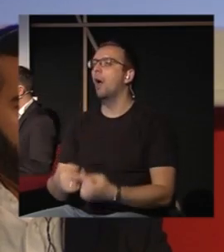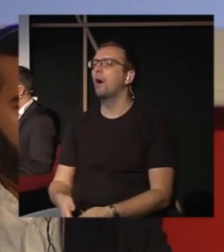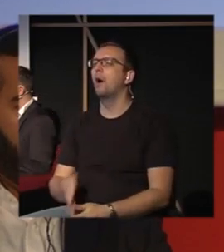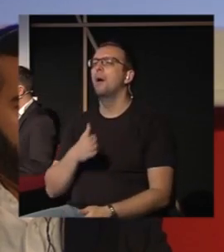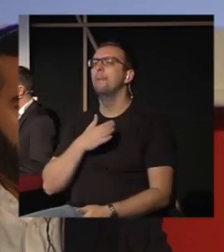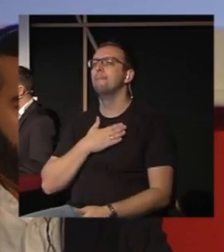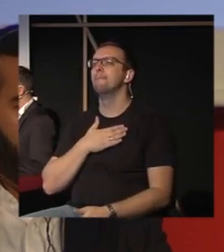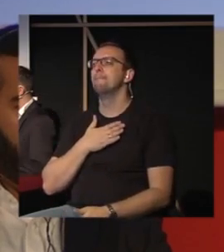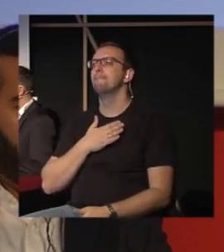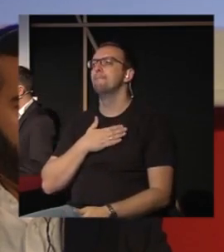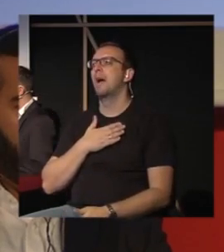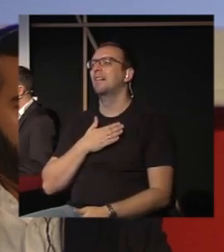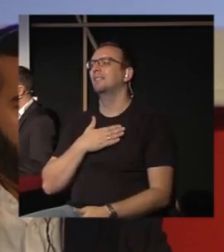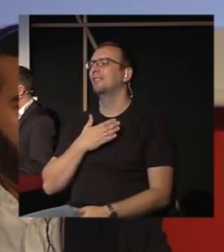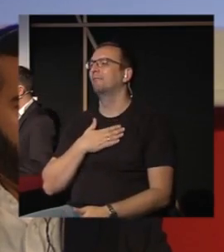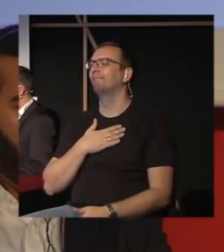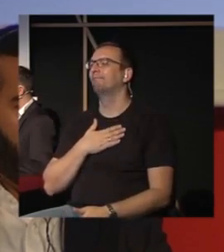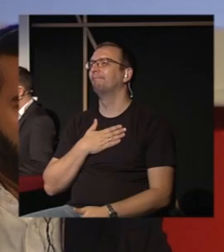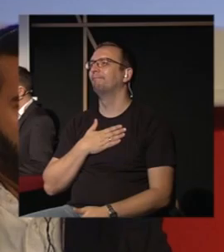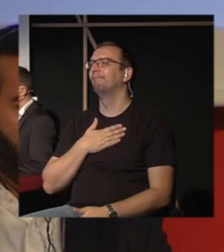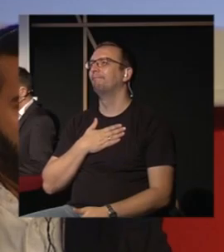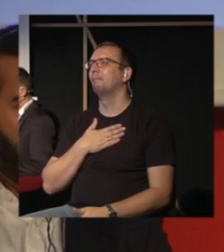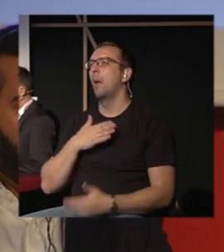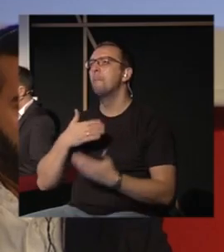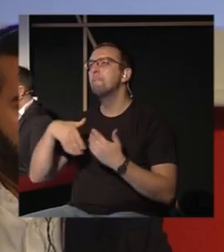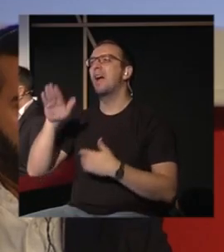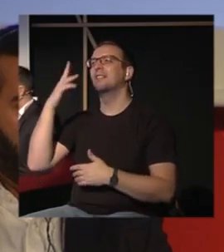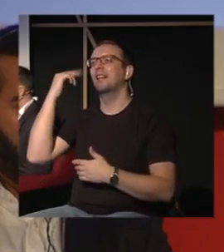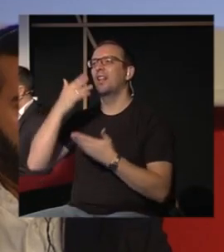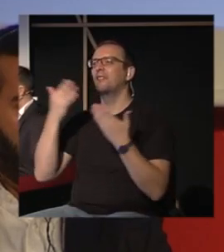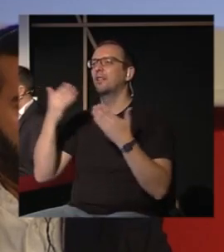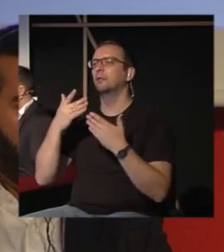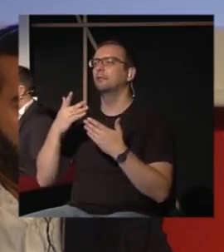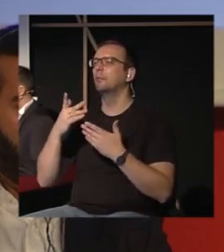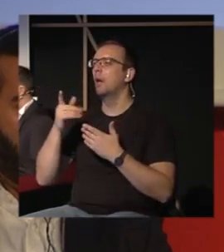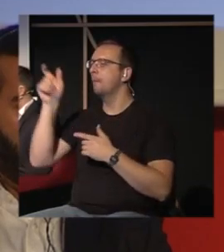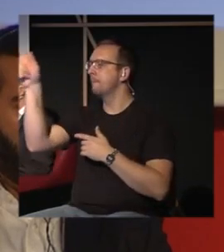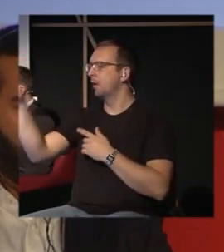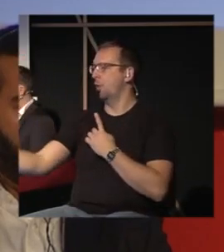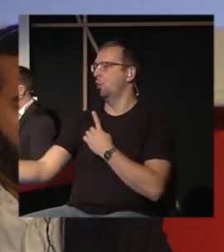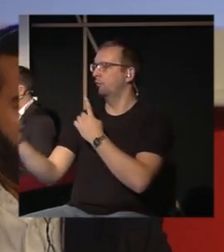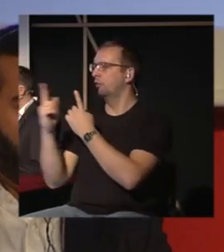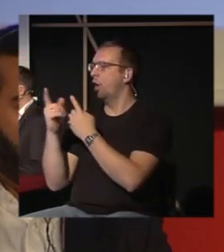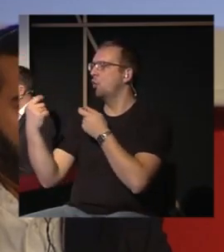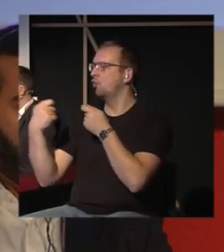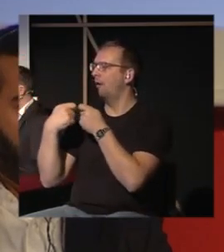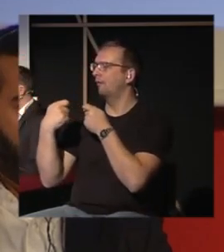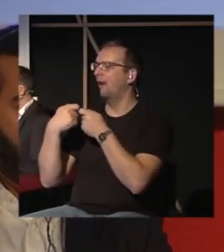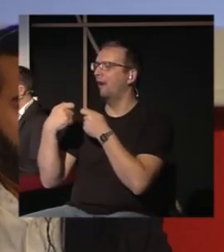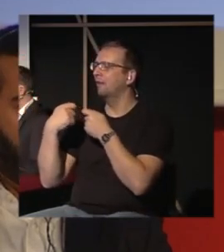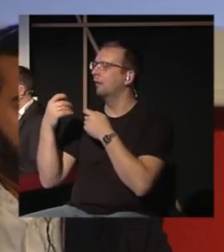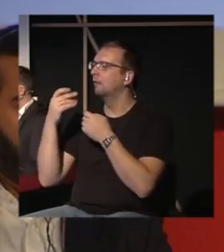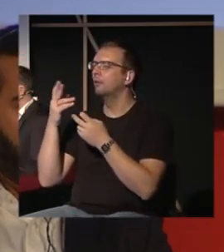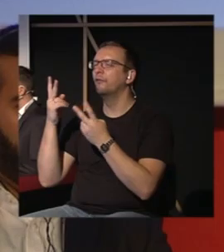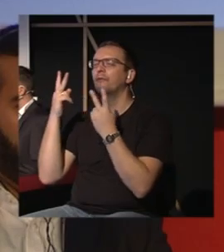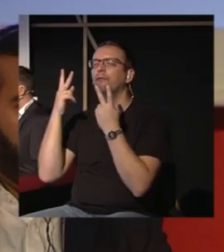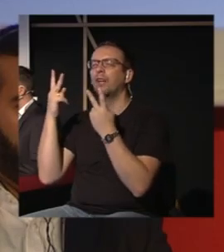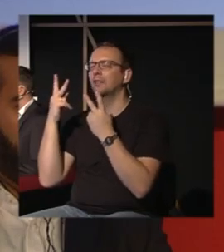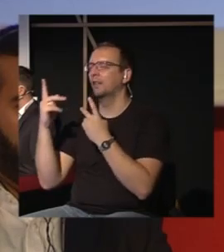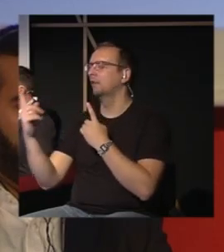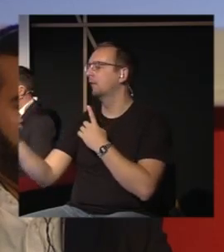sea, nosotros todo el mundo sabemos que tienen muchos problemas en su vida diaria a la hora de hacer cualquier cosa,